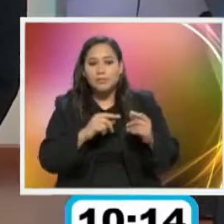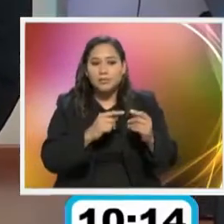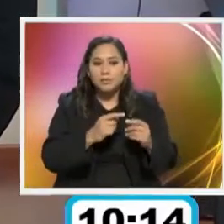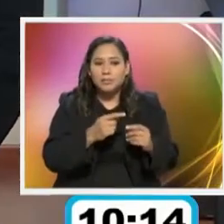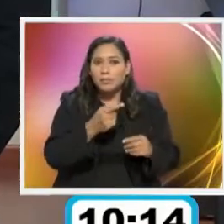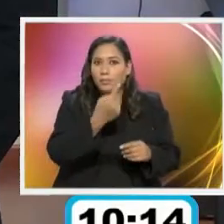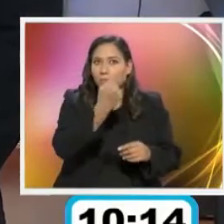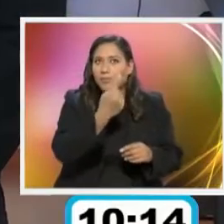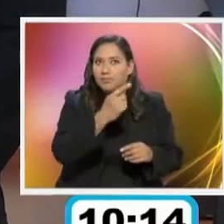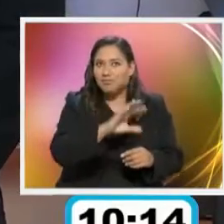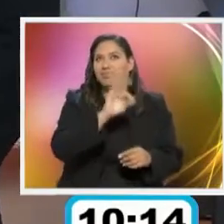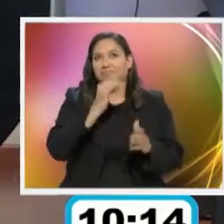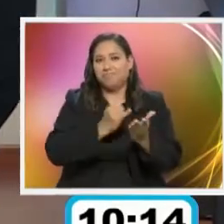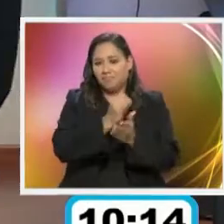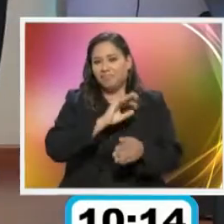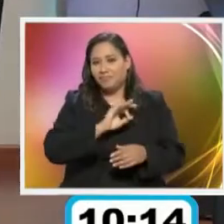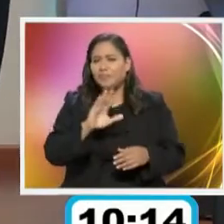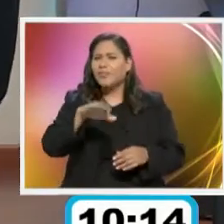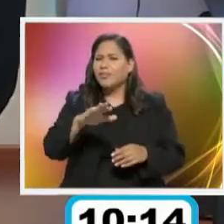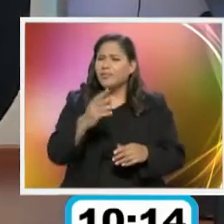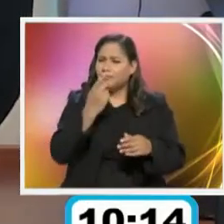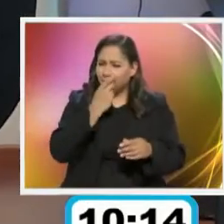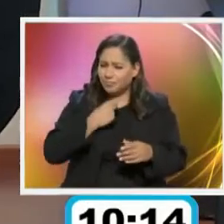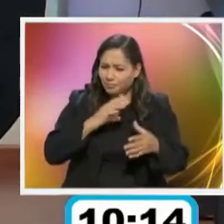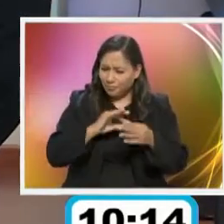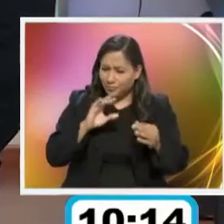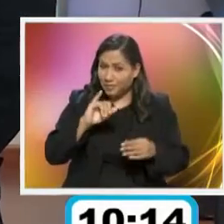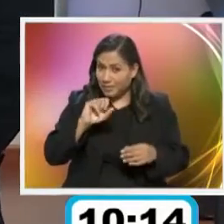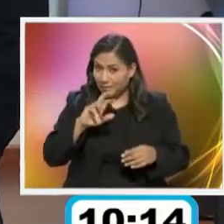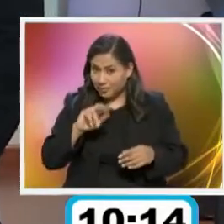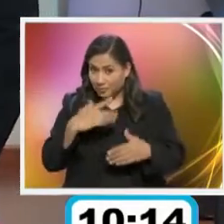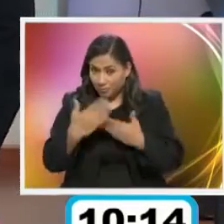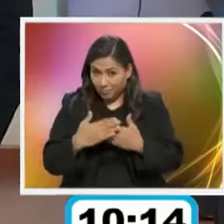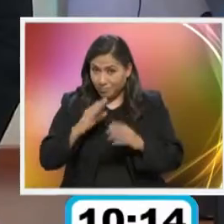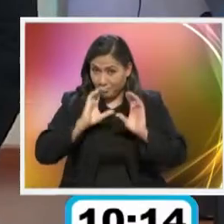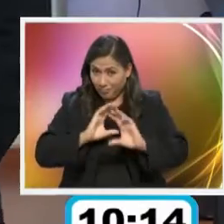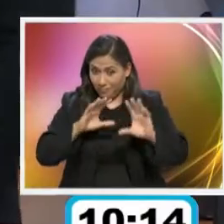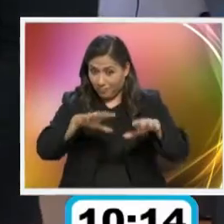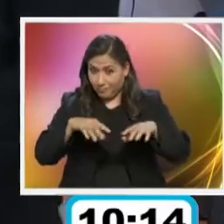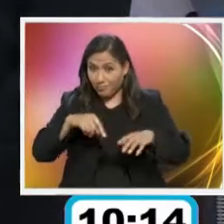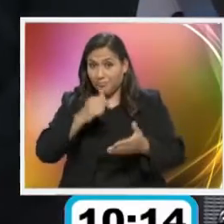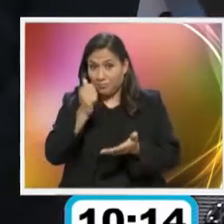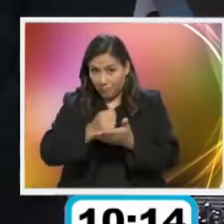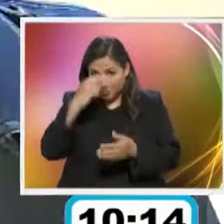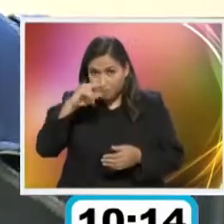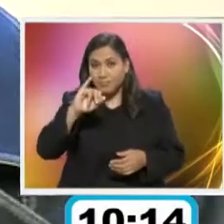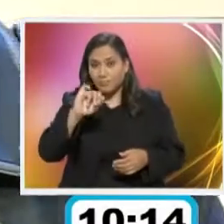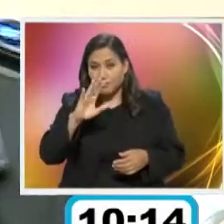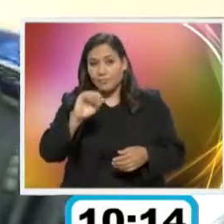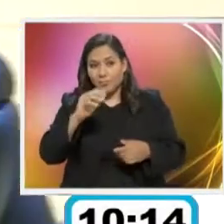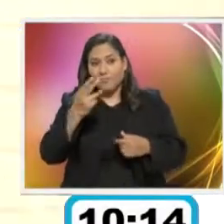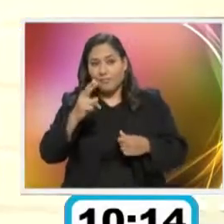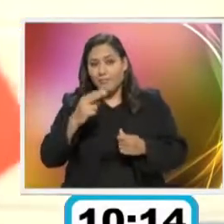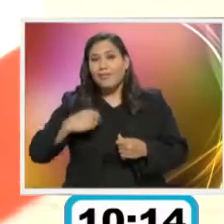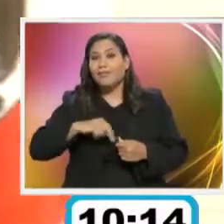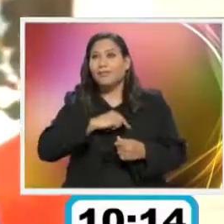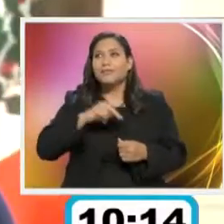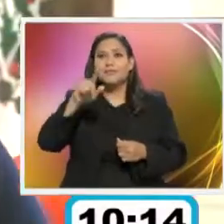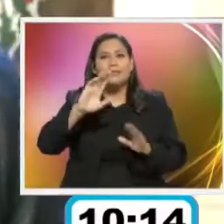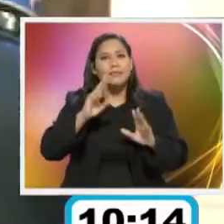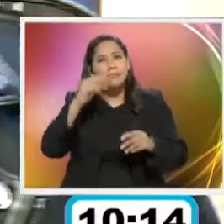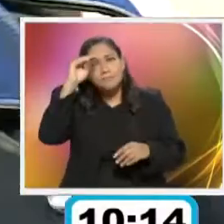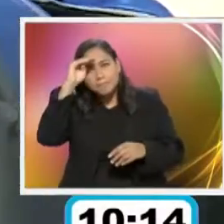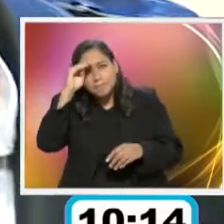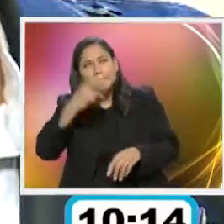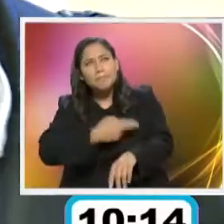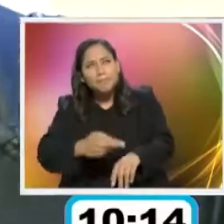sí. Eso a veces pasa. Oye, cuéntanos, Israel, ¿vas a tener conciertos próximamente aquí en la Sí, Ciudad de México? el 9 de noviembre estamos ya